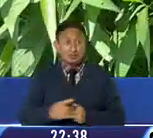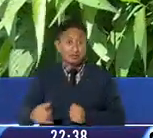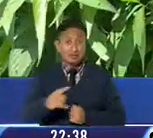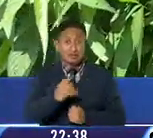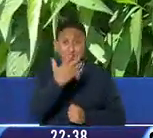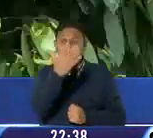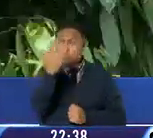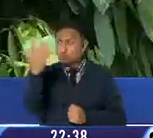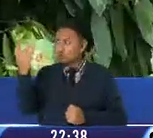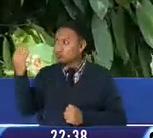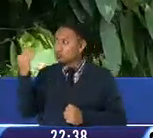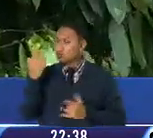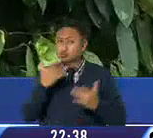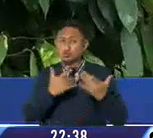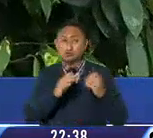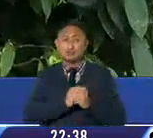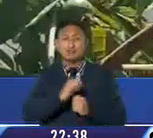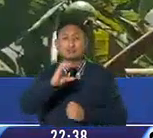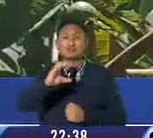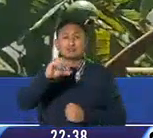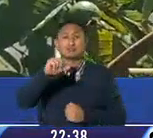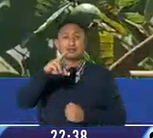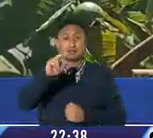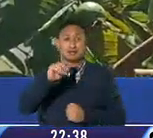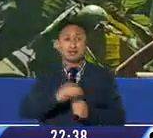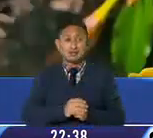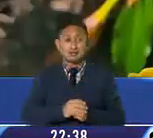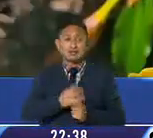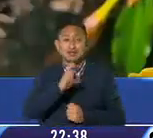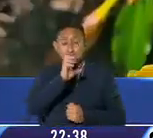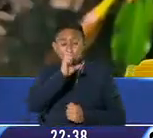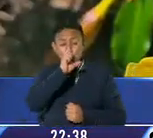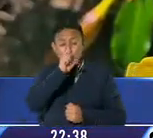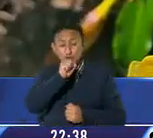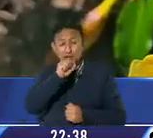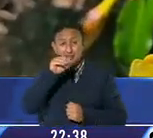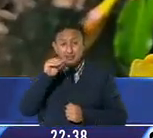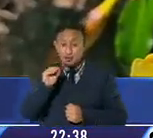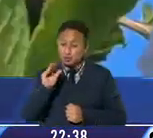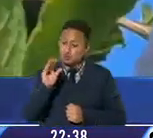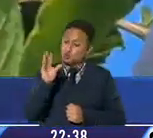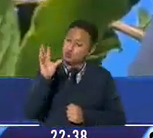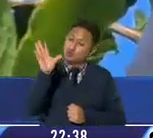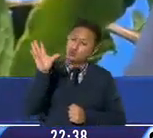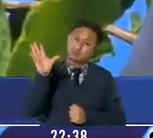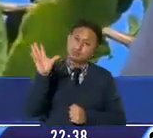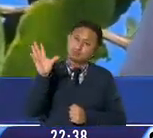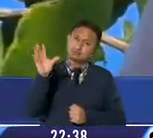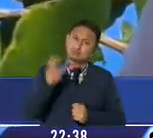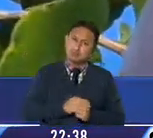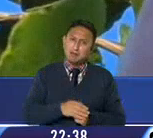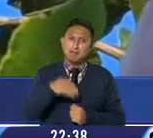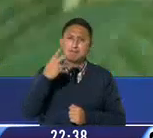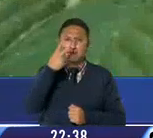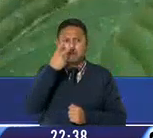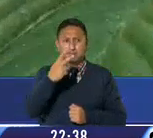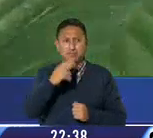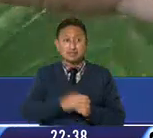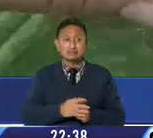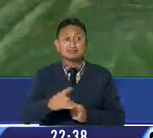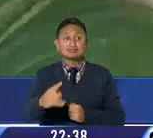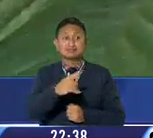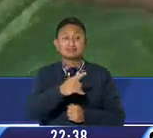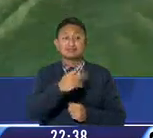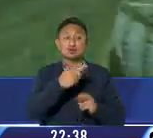vegetación como la canela, guayaba, limón, orquídeas diversas, pero lo que llama la atención es el beso de la